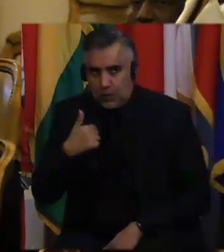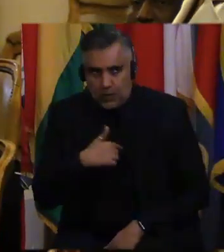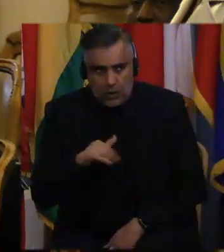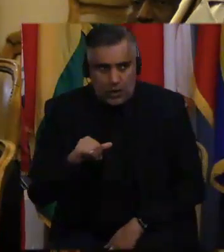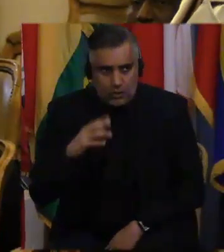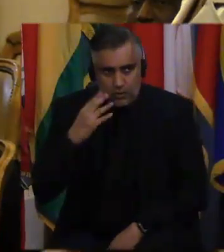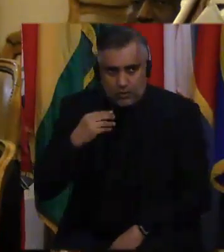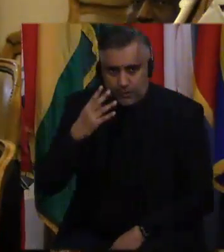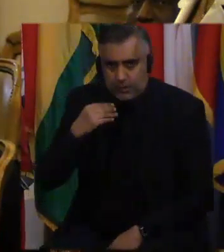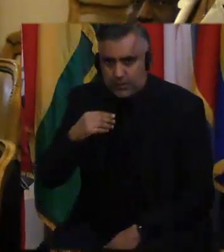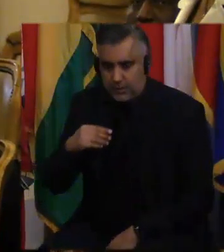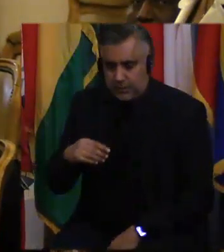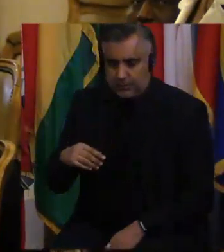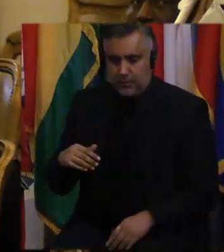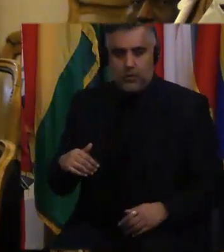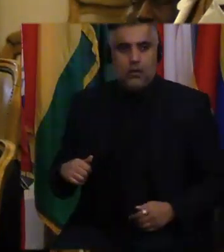Paulo.